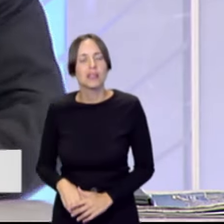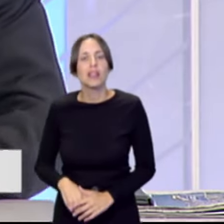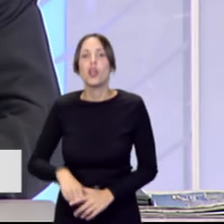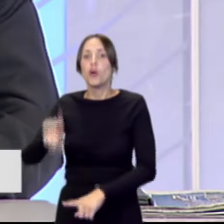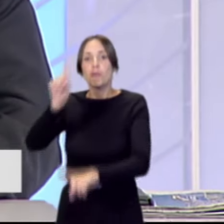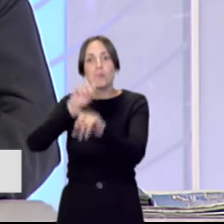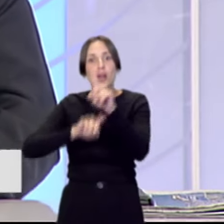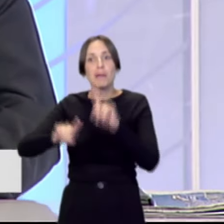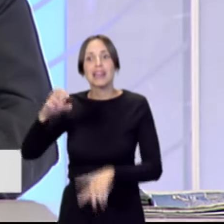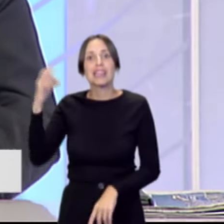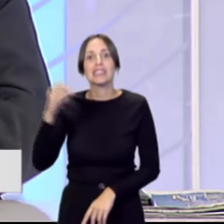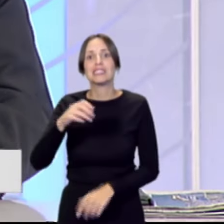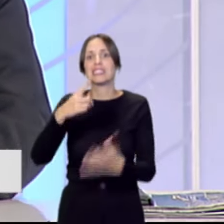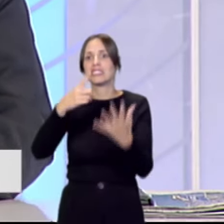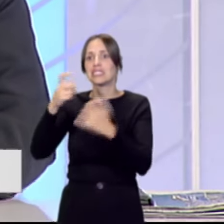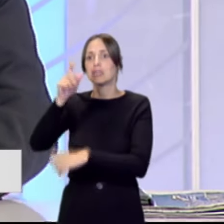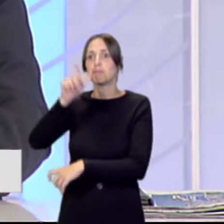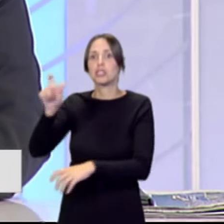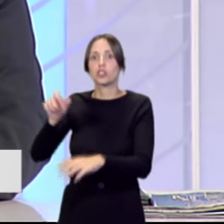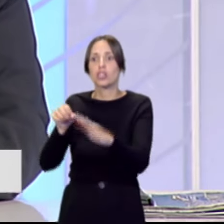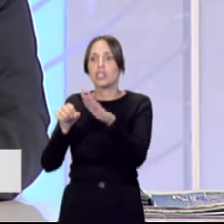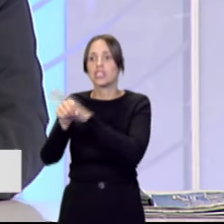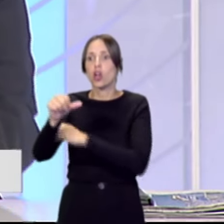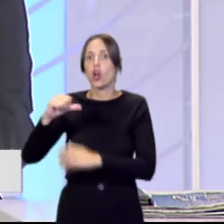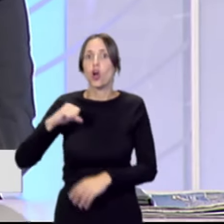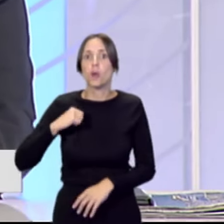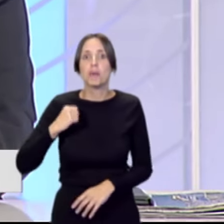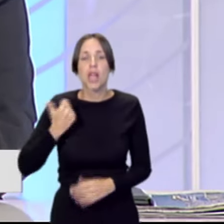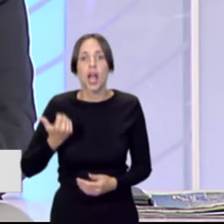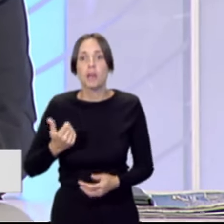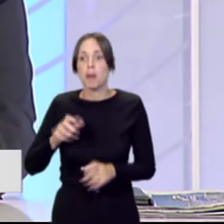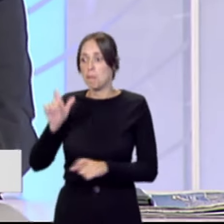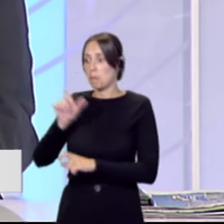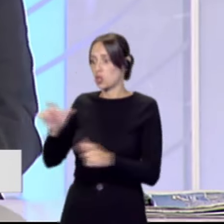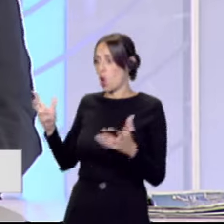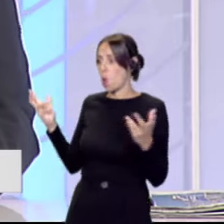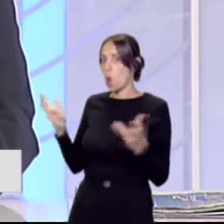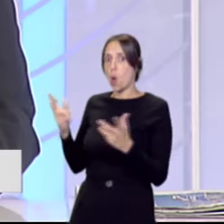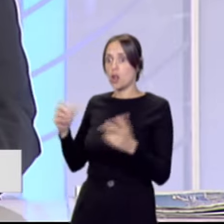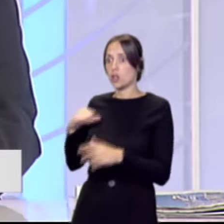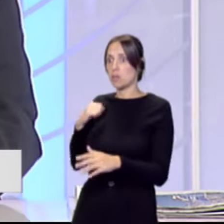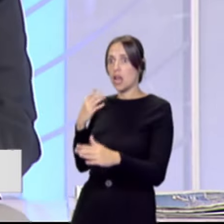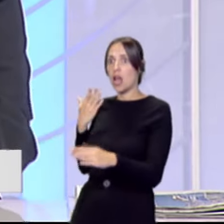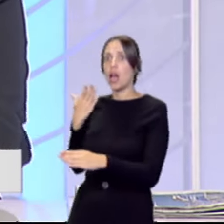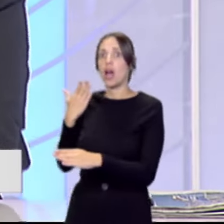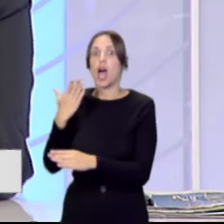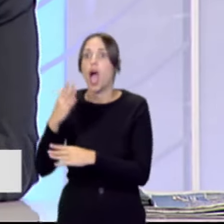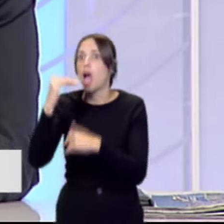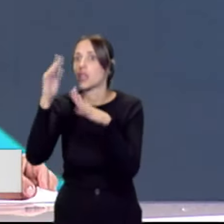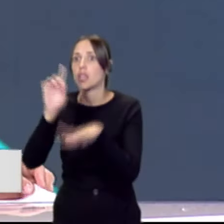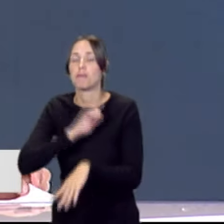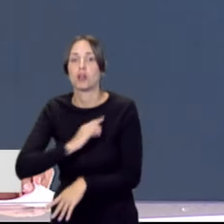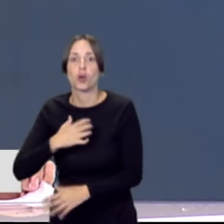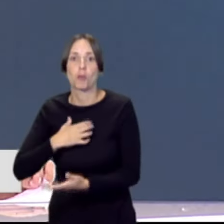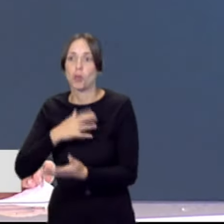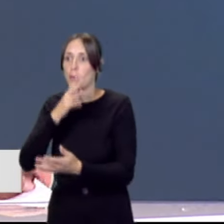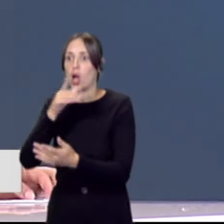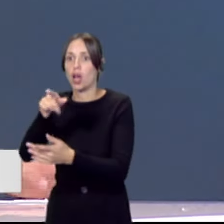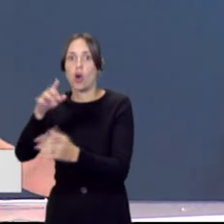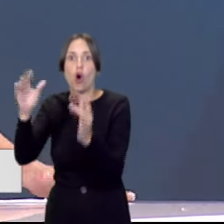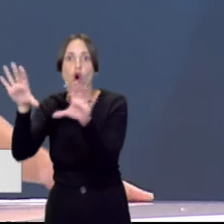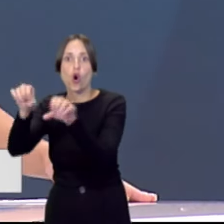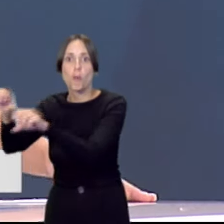hay muchísimas personas que llegan con algún tipo de urgencia, sí, con algún tipo de necesidad para ser atendidas en los hospitales y no pueden ser atendidas. Sí, pero porque van a la creación de 8.000 plazas sociosanitarias,